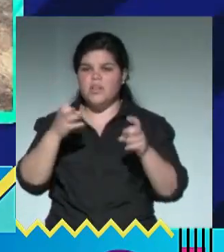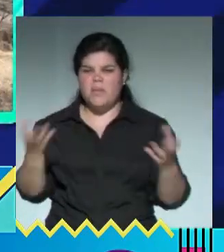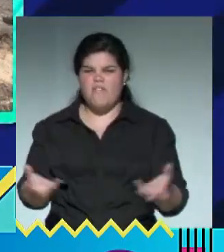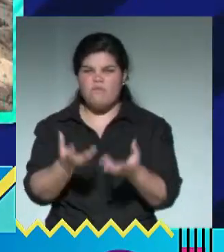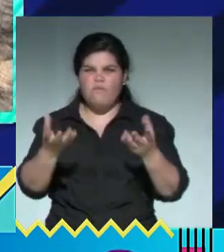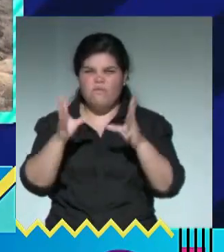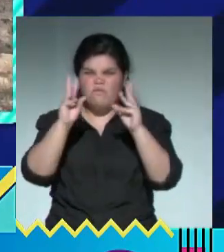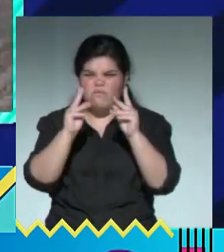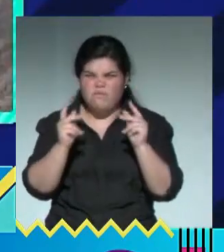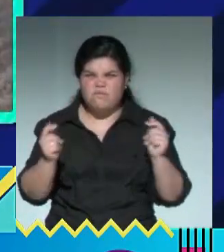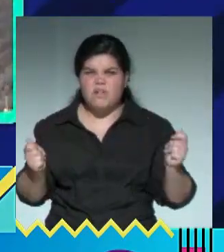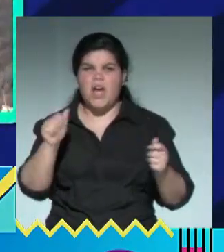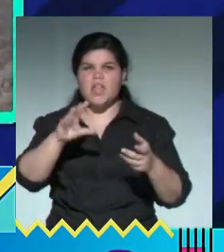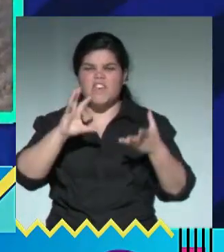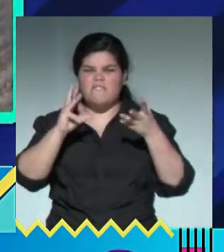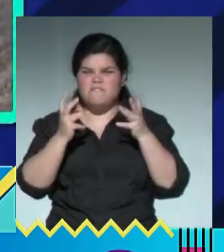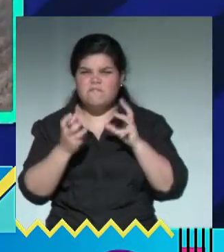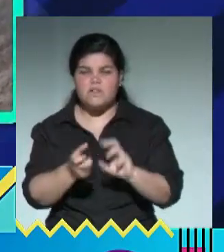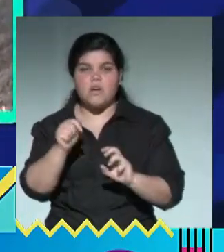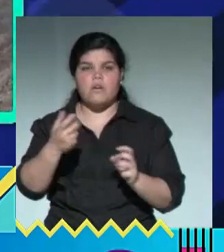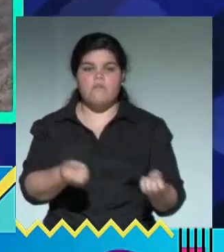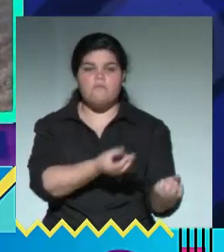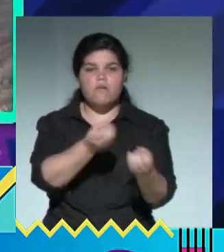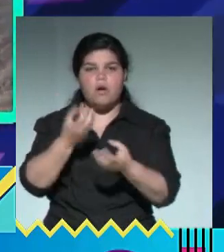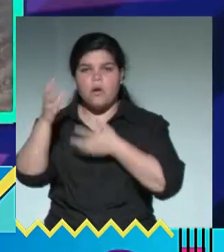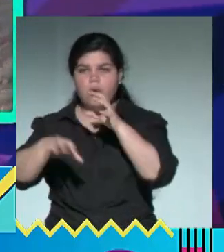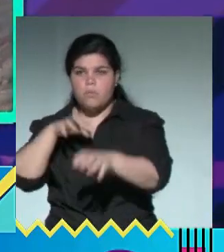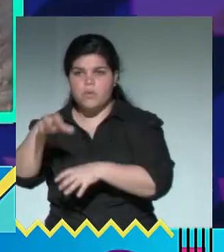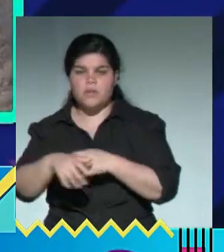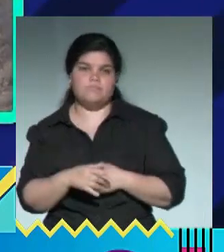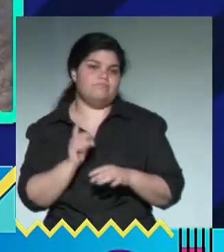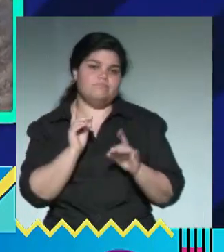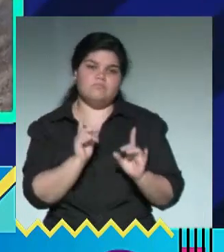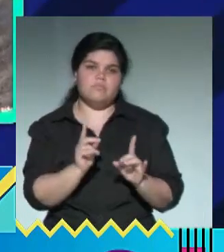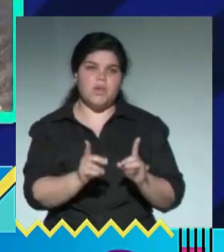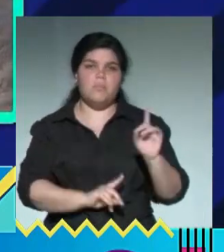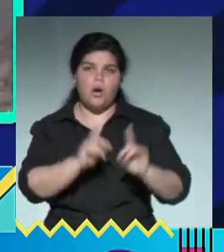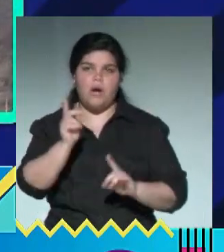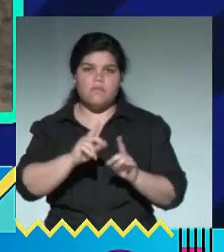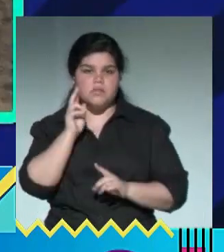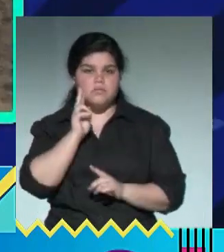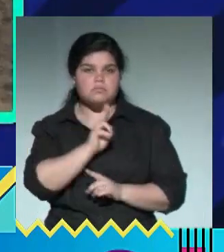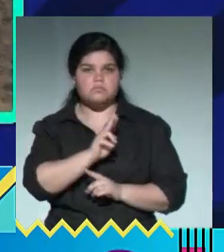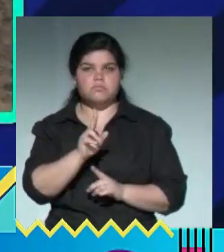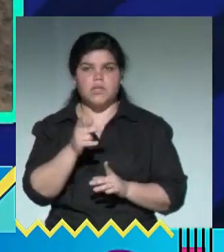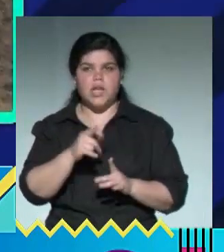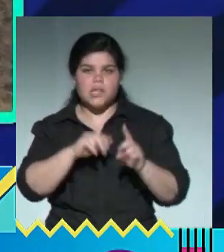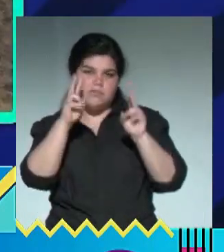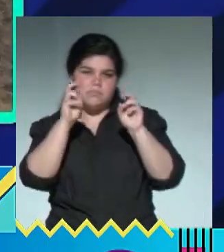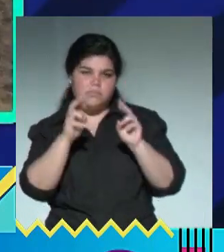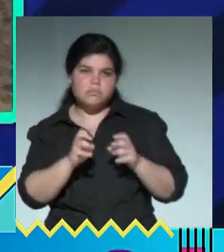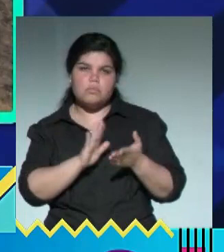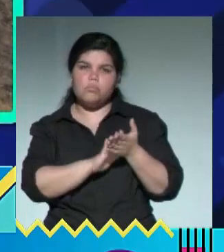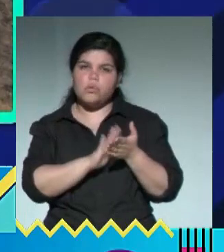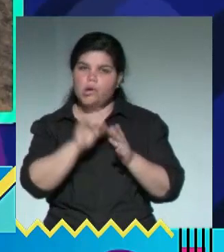Bueno, la primera consecuencia, más allá de la flora y la fauna, que uno podría identificar por ahí con cierto trabajo científico, pero me refiero,